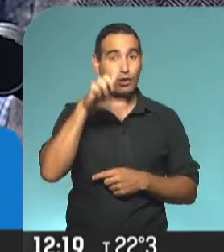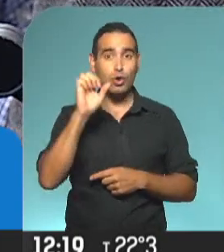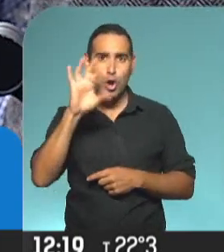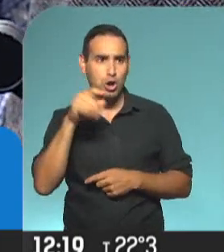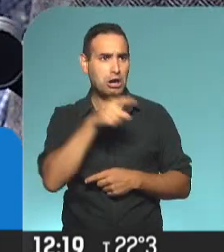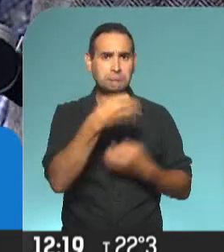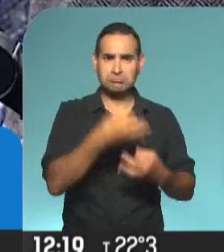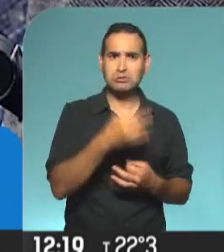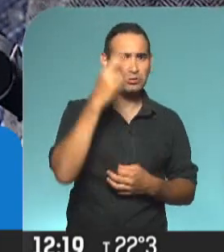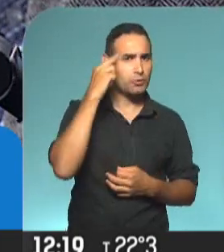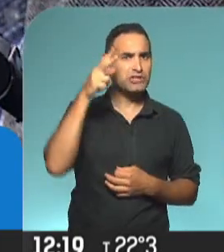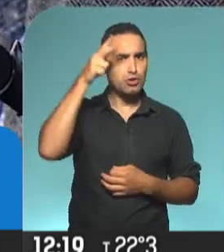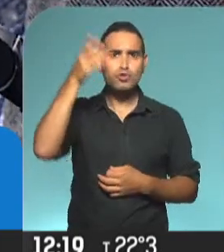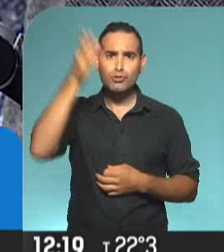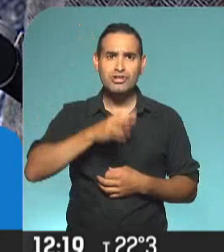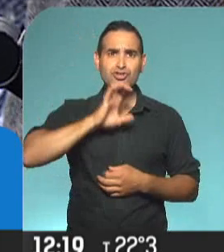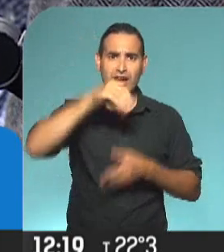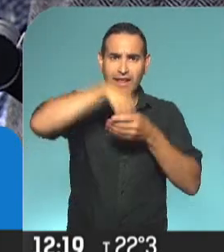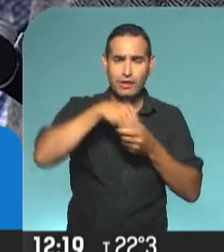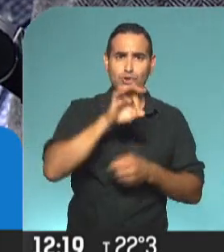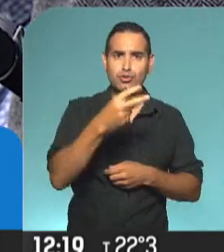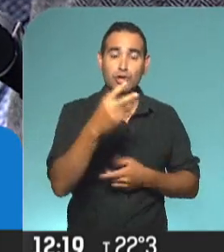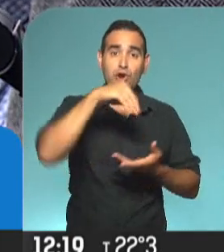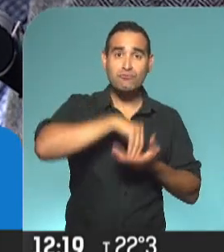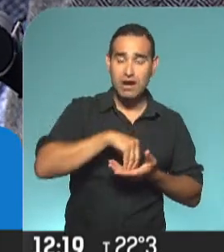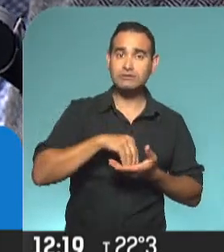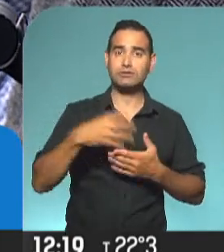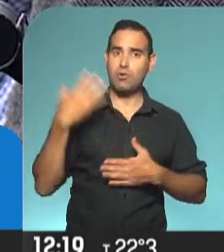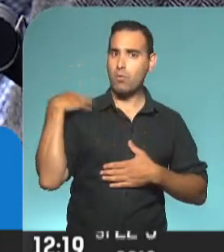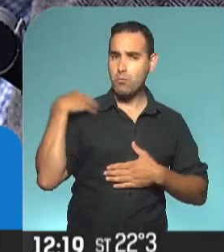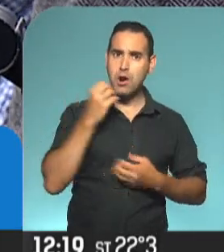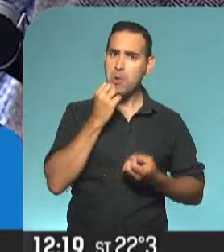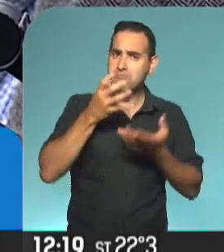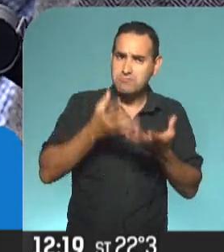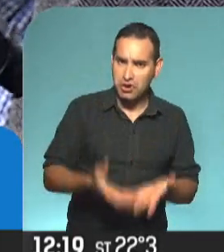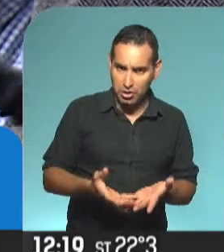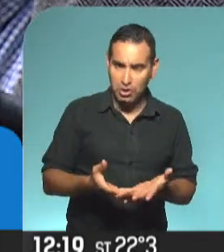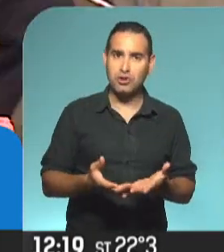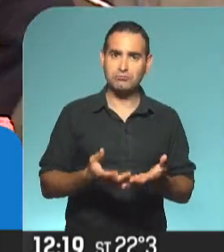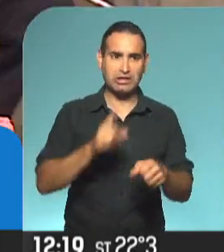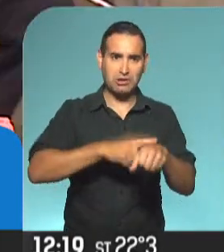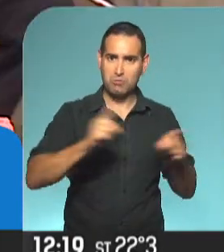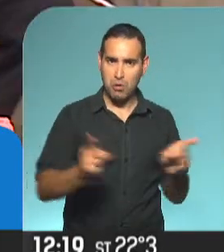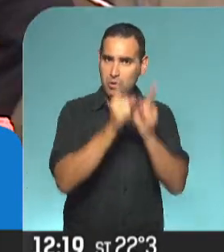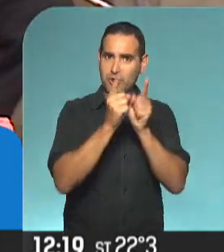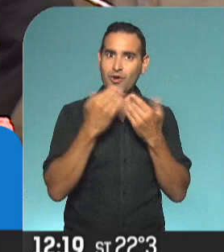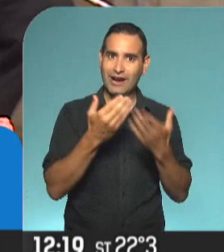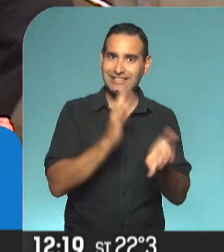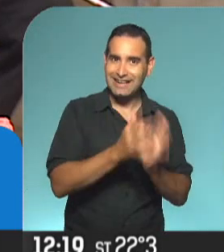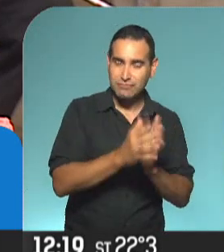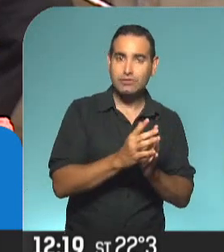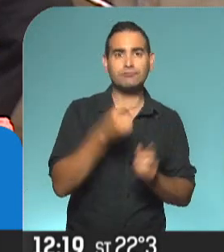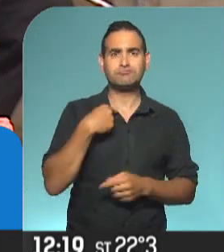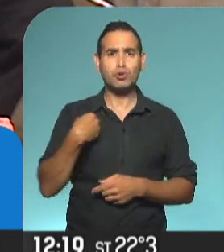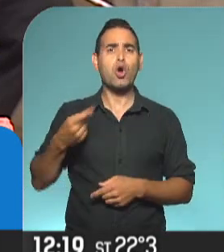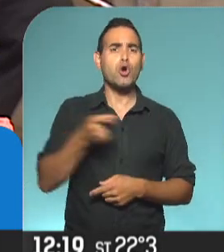alrededor del 98% y las secreciones pulmonares mejoraron notablemente en corto plazo. Apuntamos al